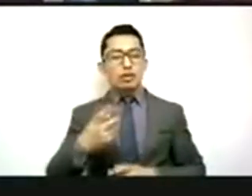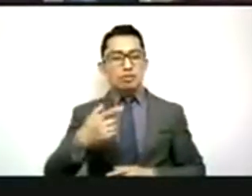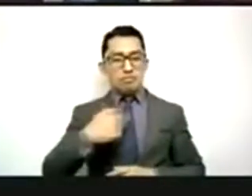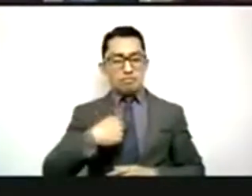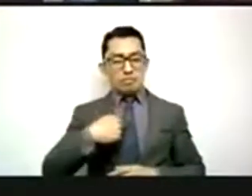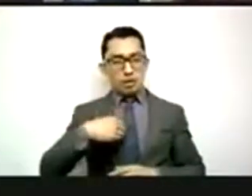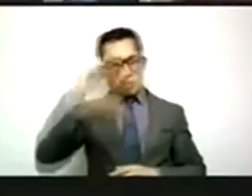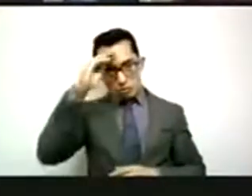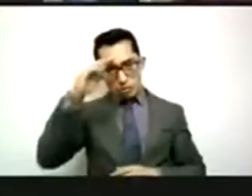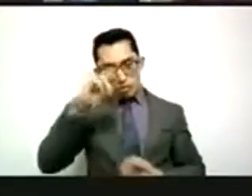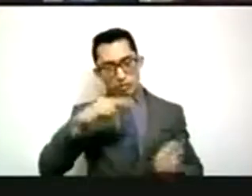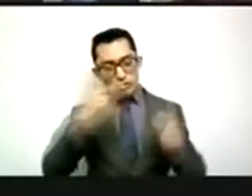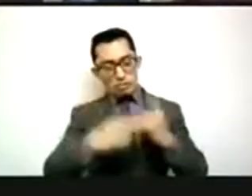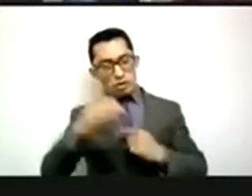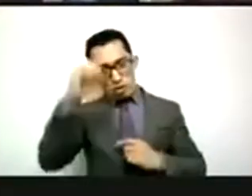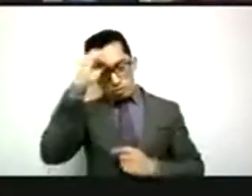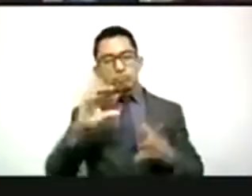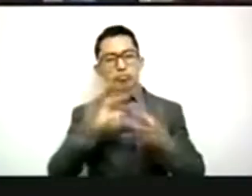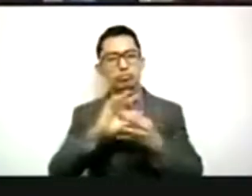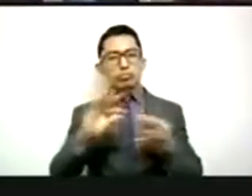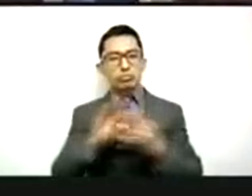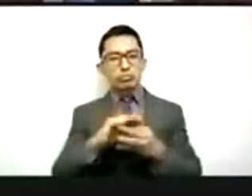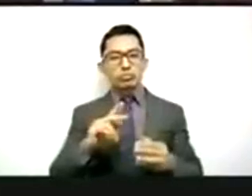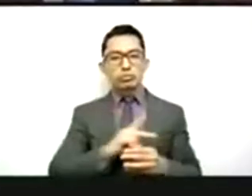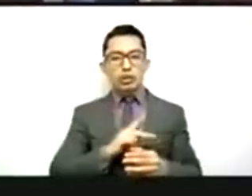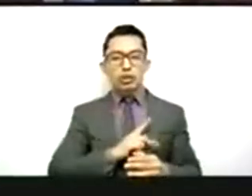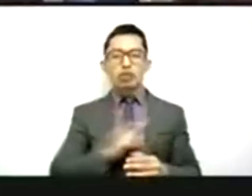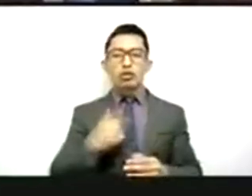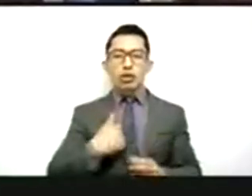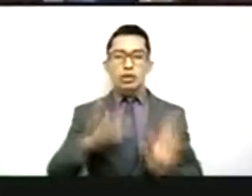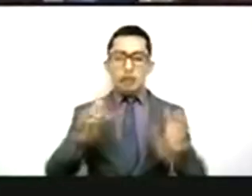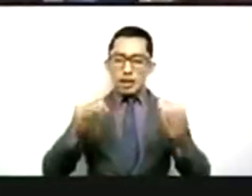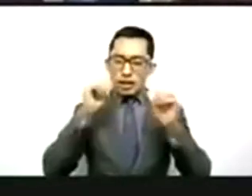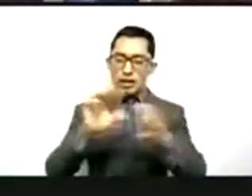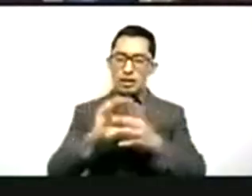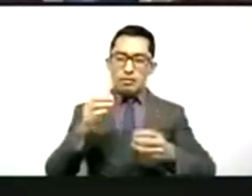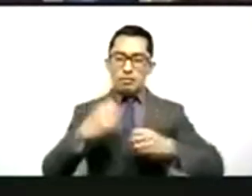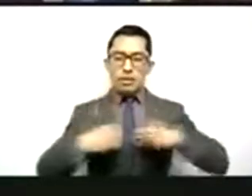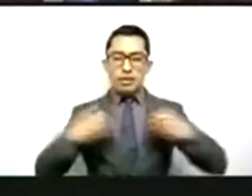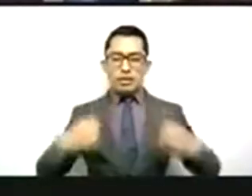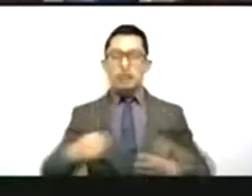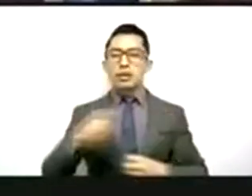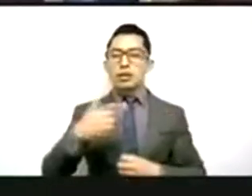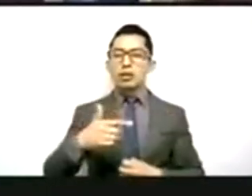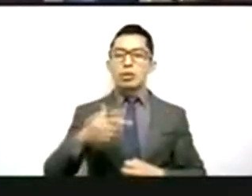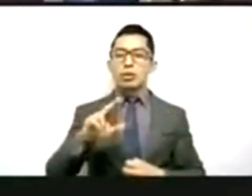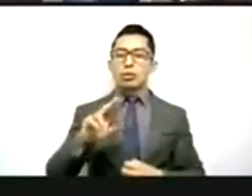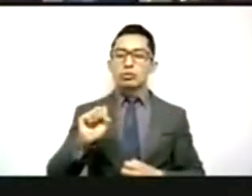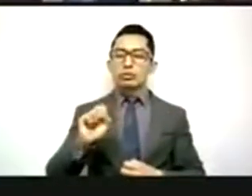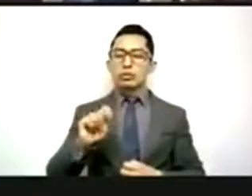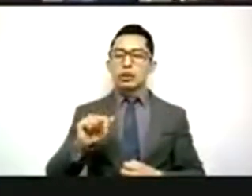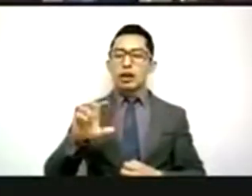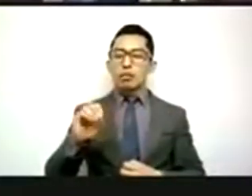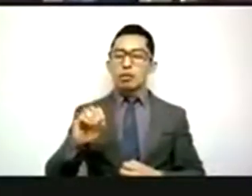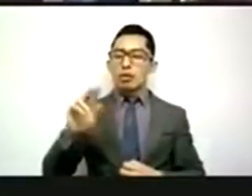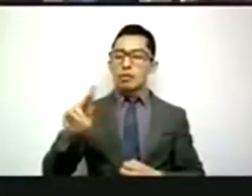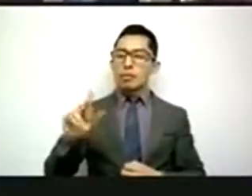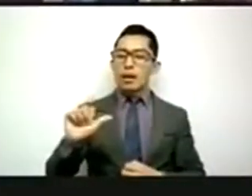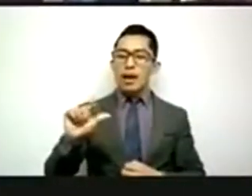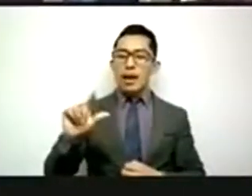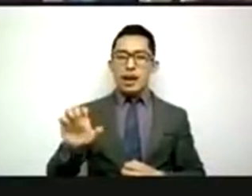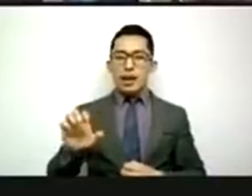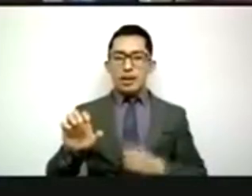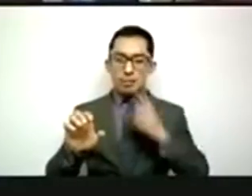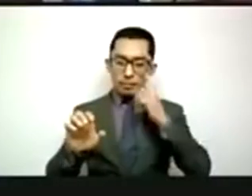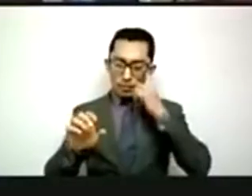personal, y que ha sido hasta ahora, por lo que acabo de escuchar del magistrado Gustavo Pale, sería una posición